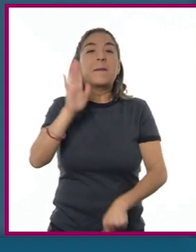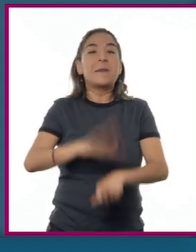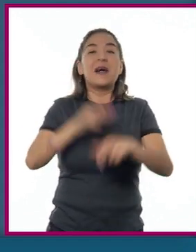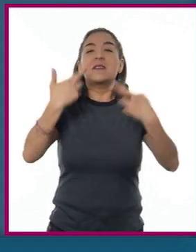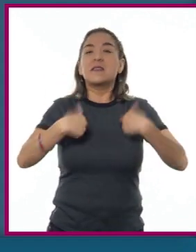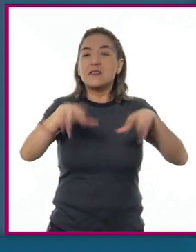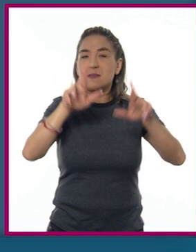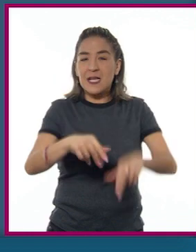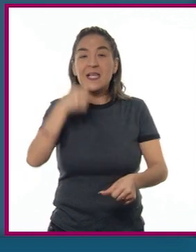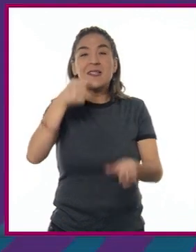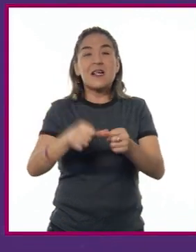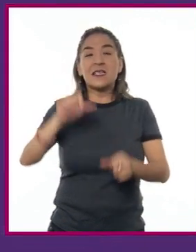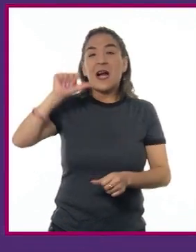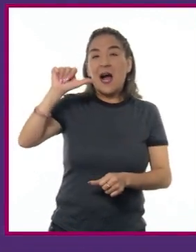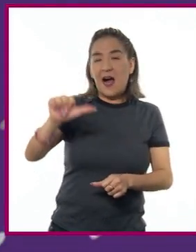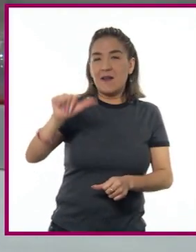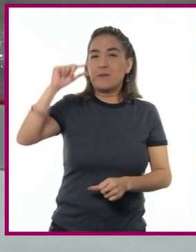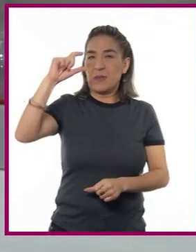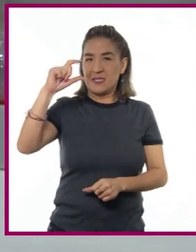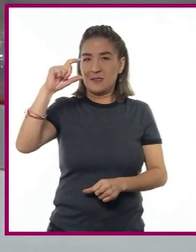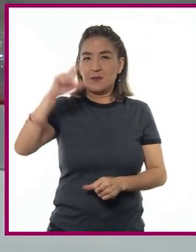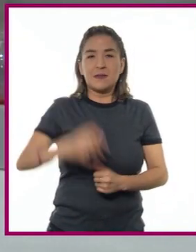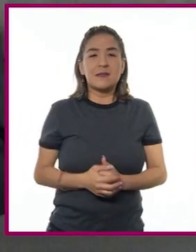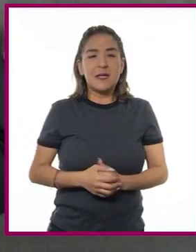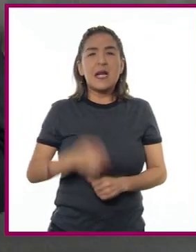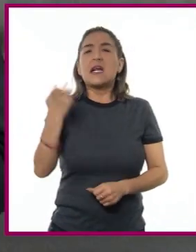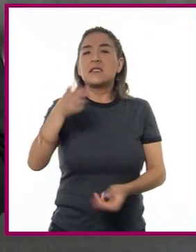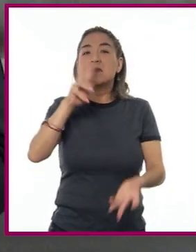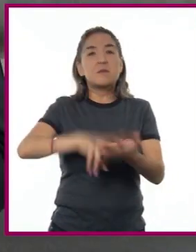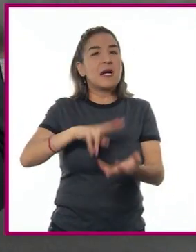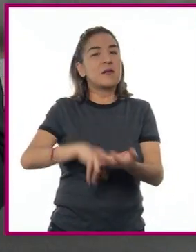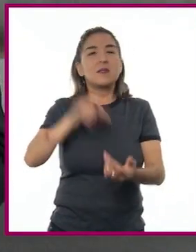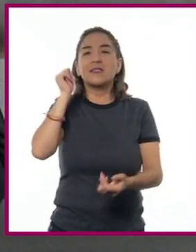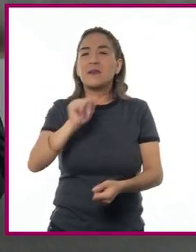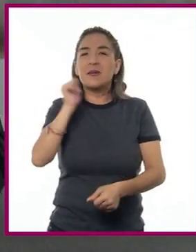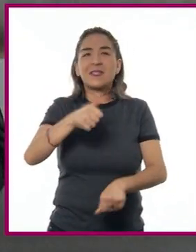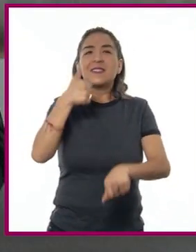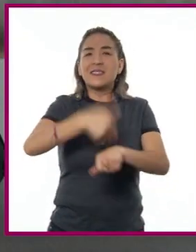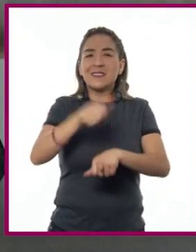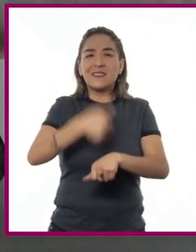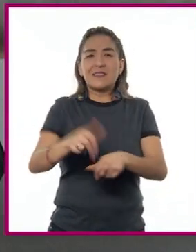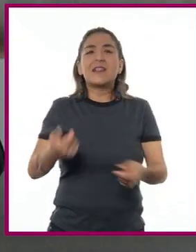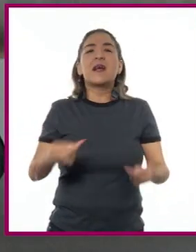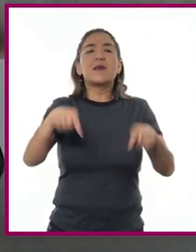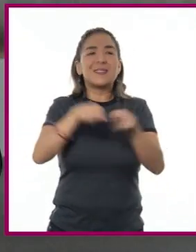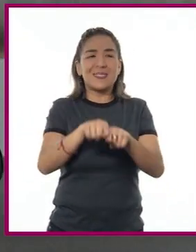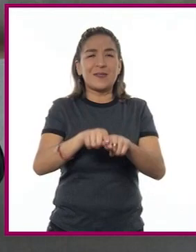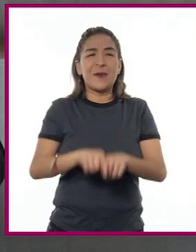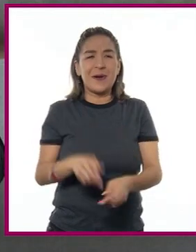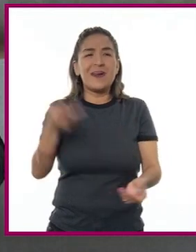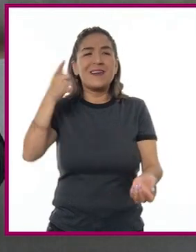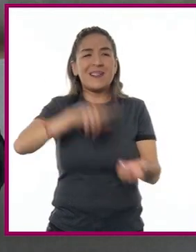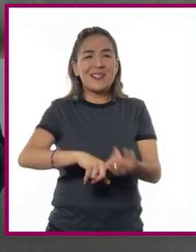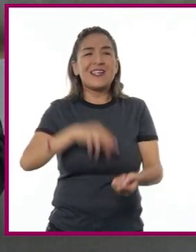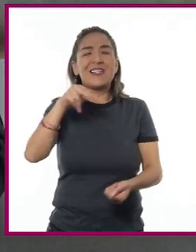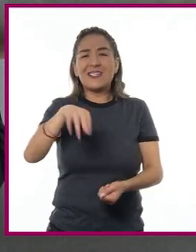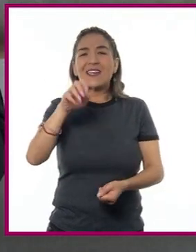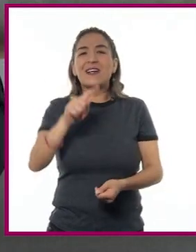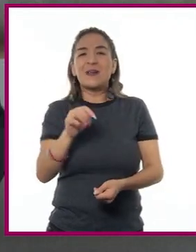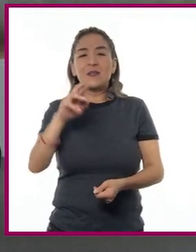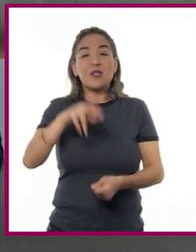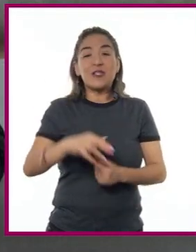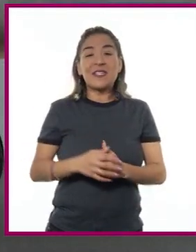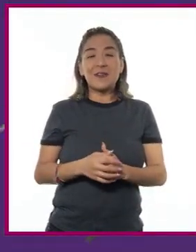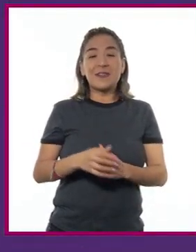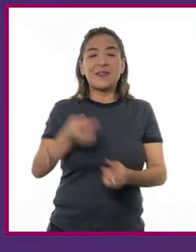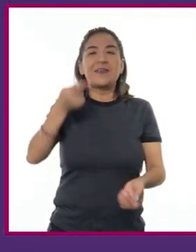representa con la letra A mayúscula. Este valor es siempre un número entero. Protones más neutrones es igual